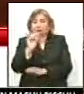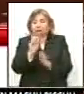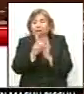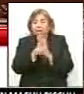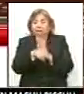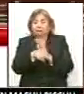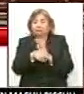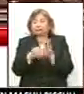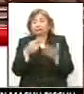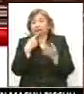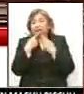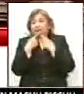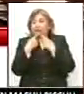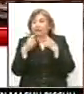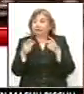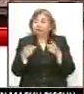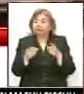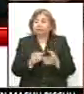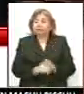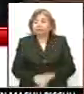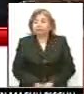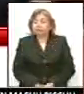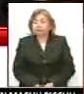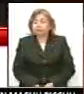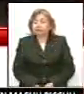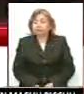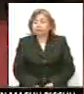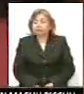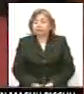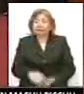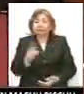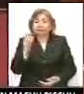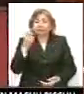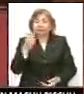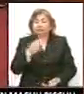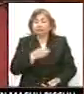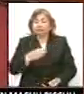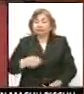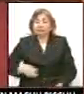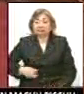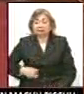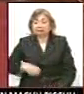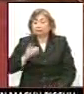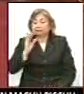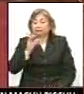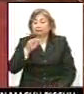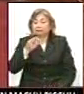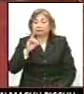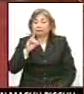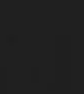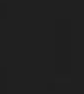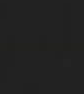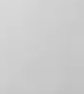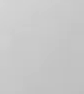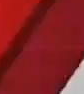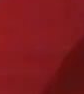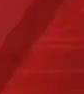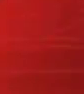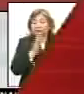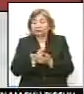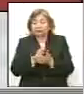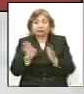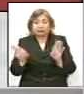1:09 acaba de anunciar la primera vicepresidenta Leila Chiguán que por acuerdo a la Junta de Portavoces se suspende